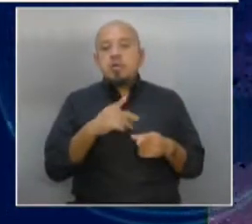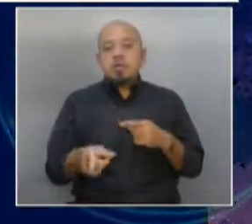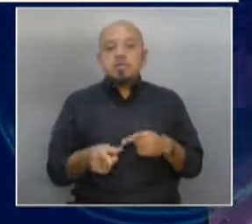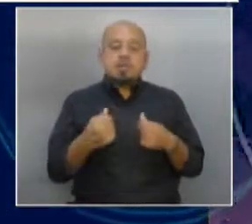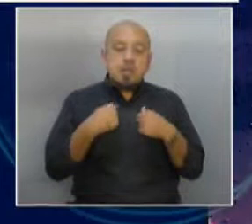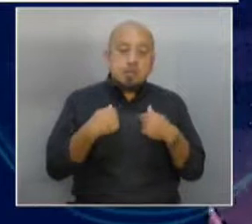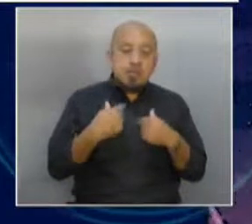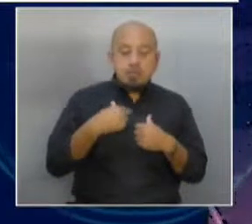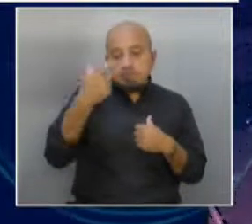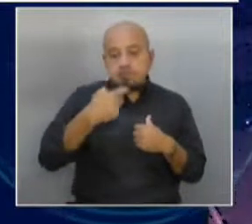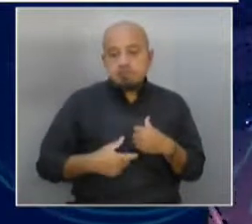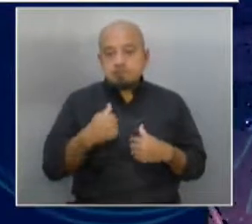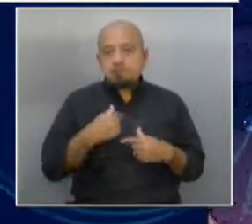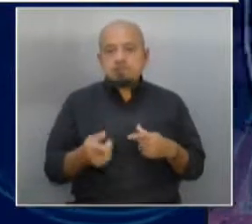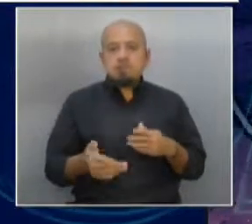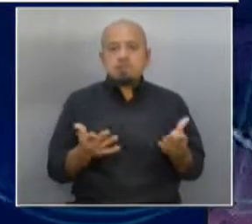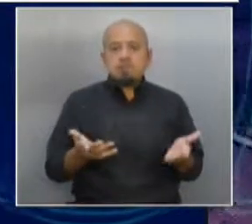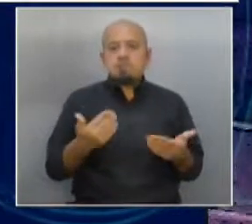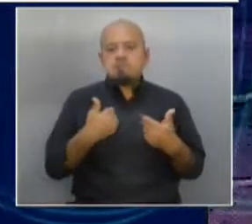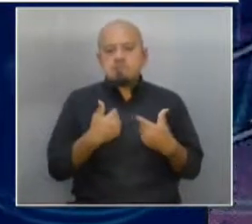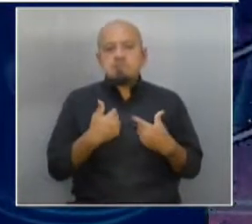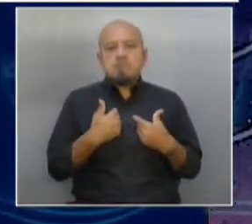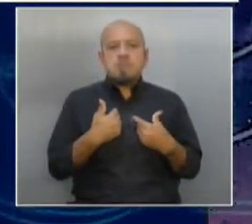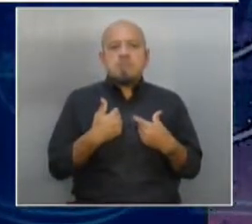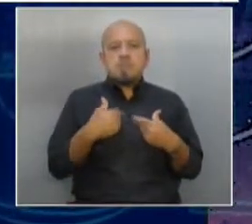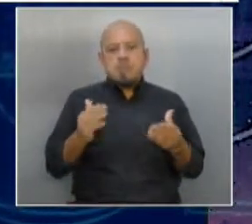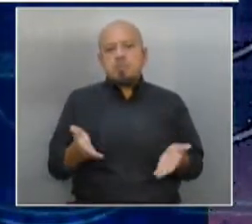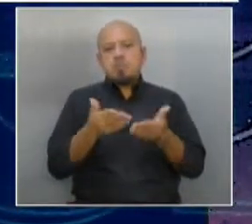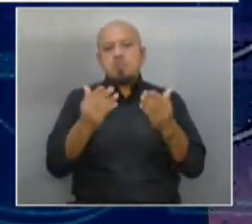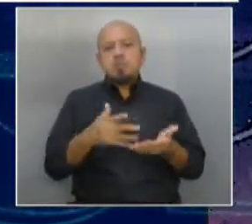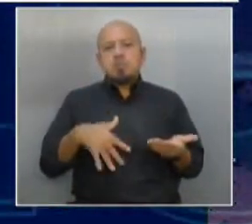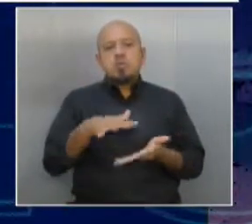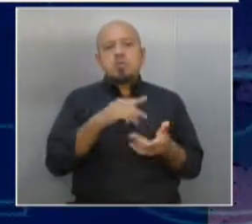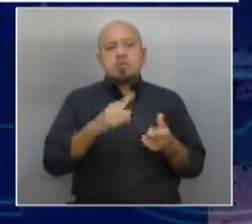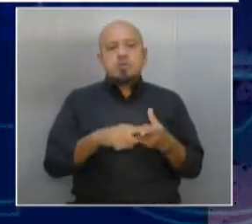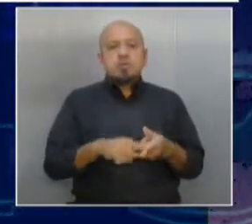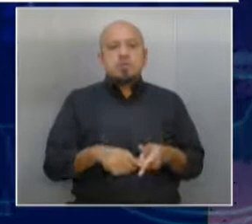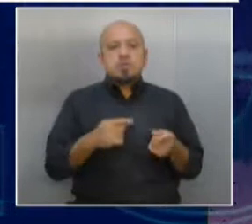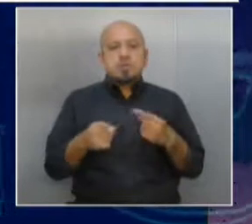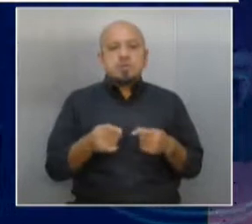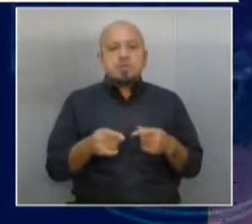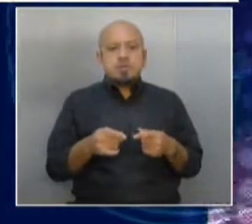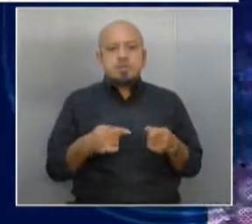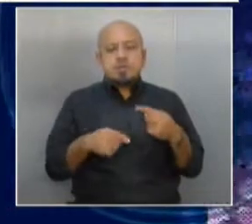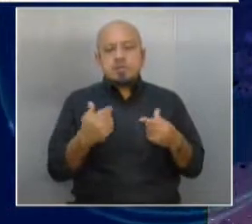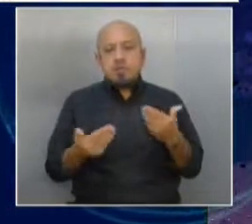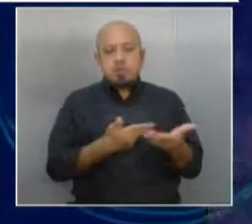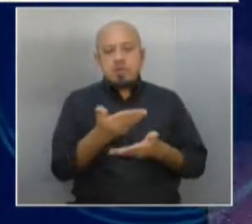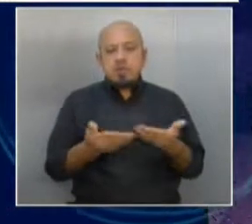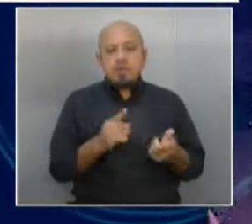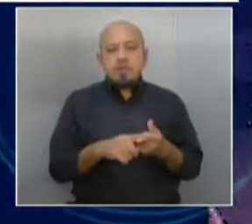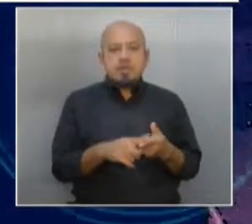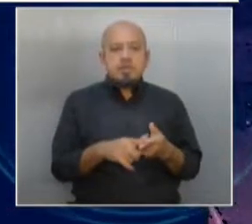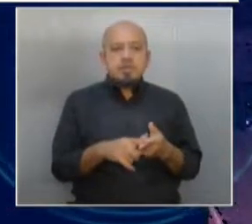mí personalmente me dio el respiro también, el vuelo, esos espacios, a través de compartir. Y